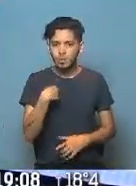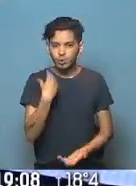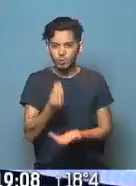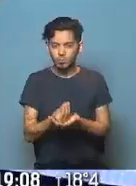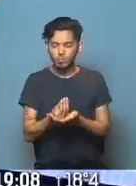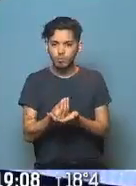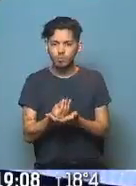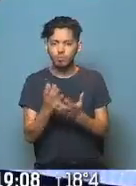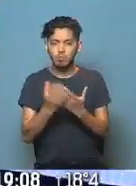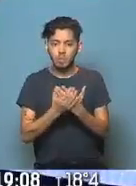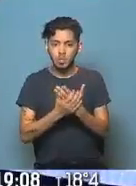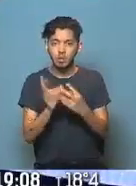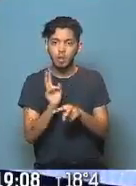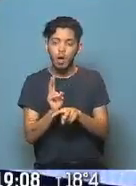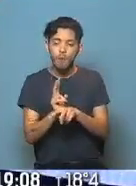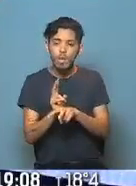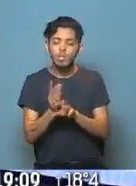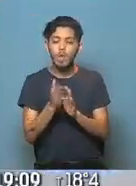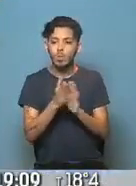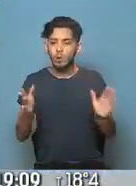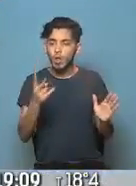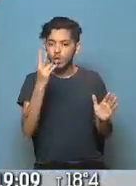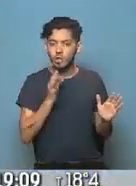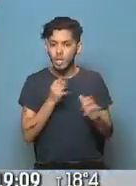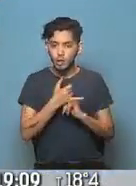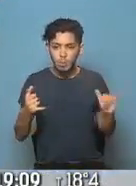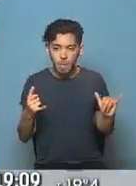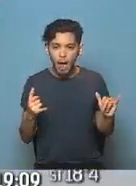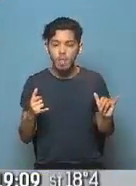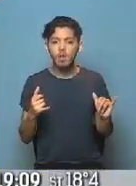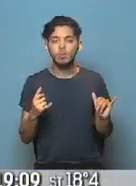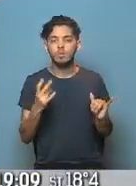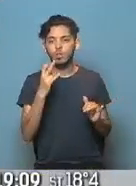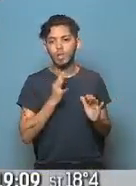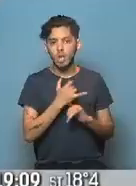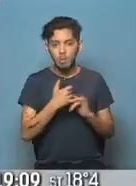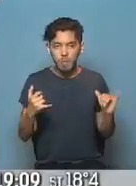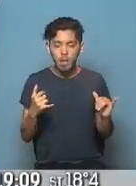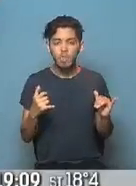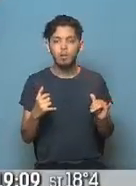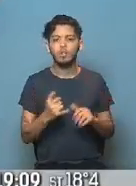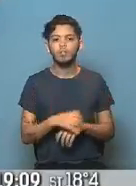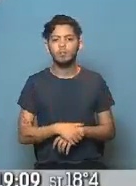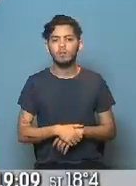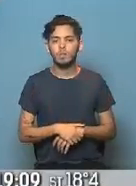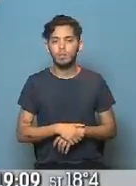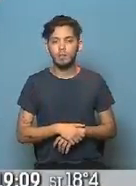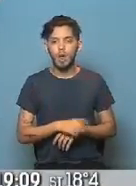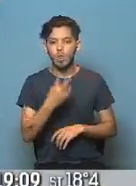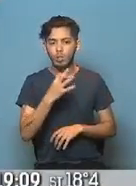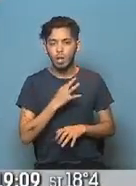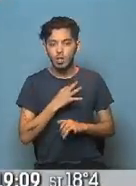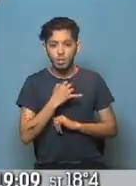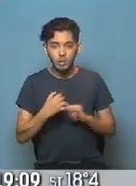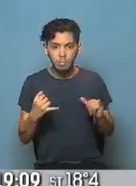funcionario, fui ministro de Defensa durante 2 años y medio de gestión. En esos 2 años y